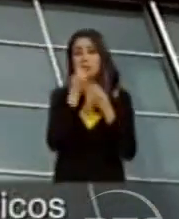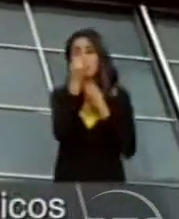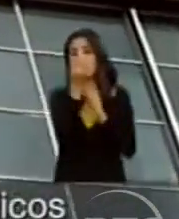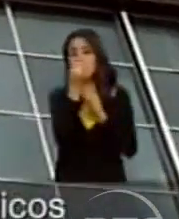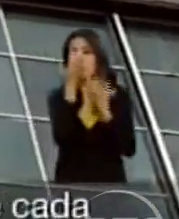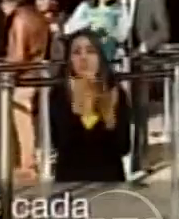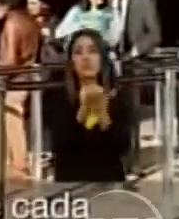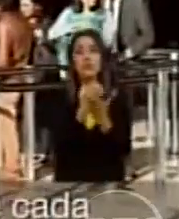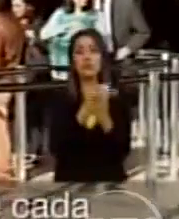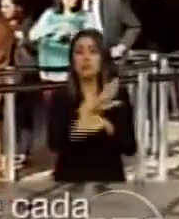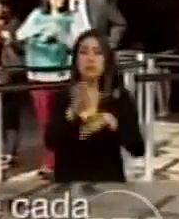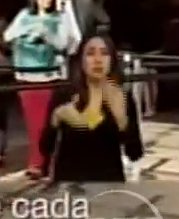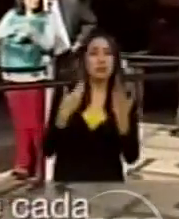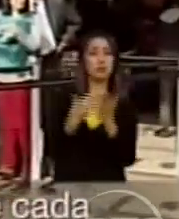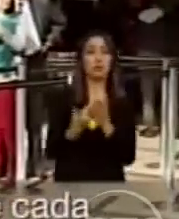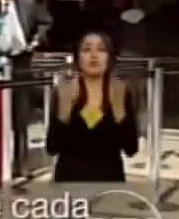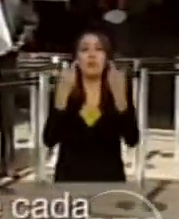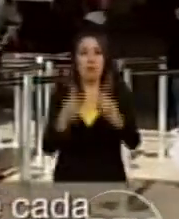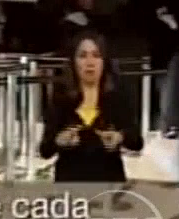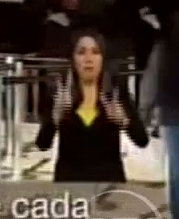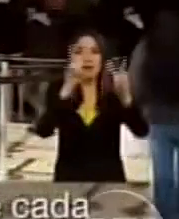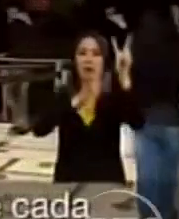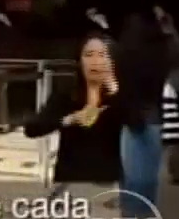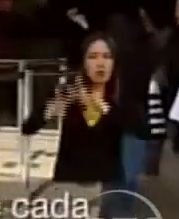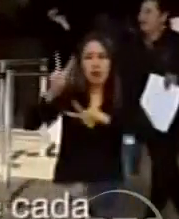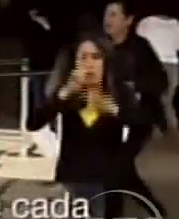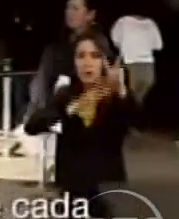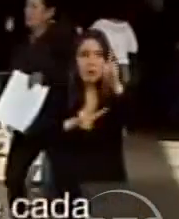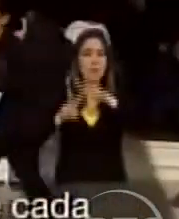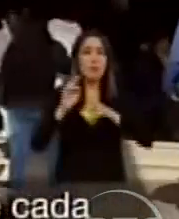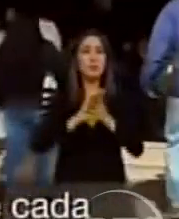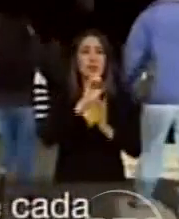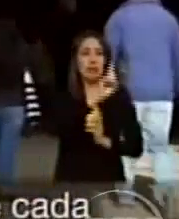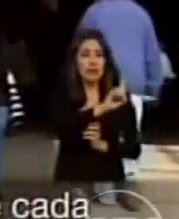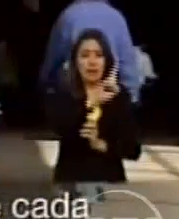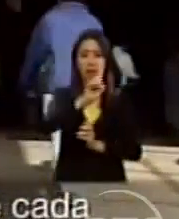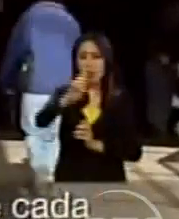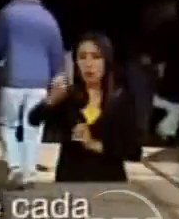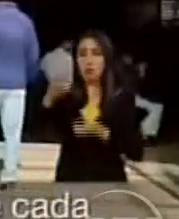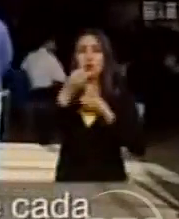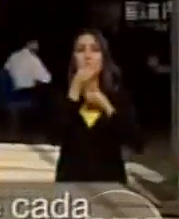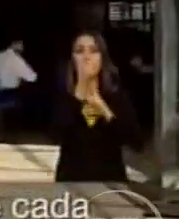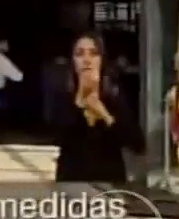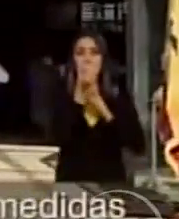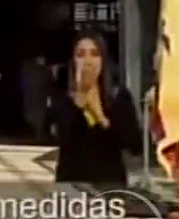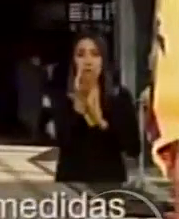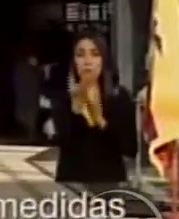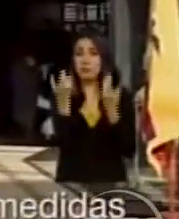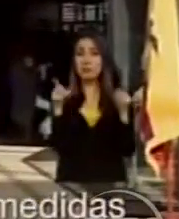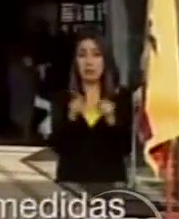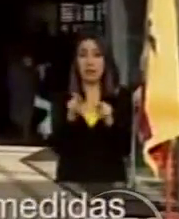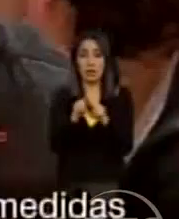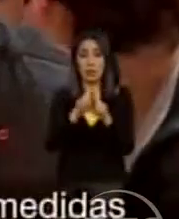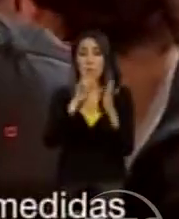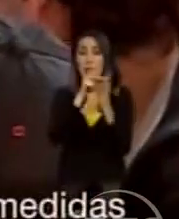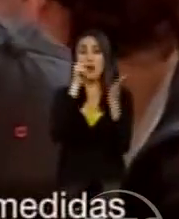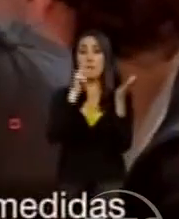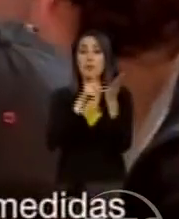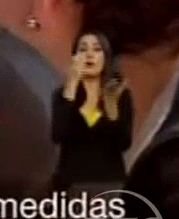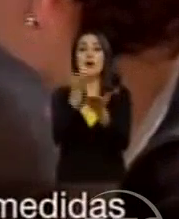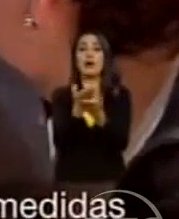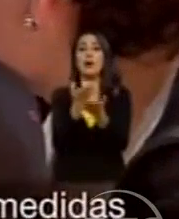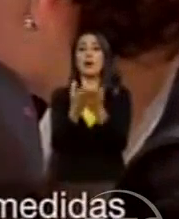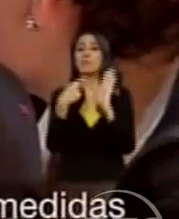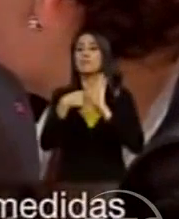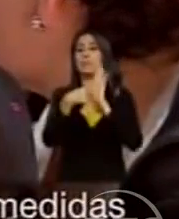institución. Además, que revise minuciosamente cada uno de estos informes y junto con el programa económico presentaremos